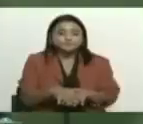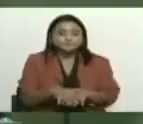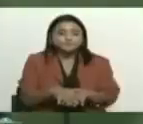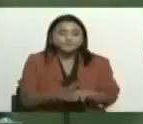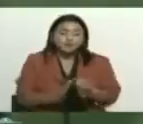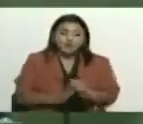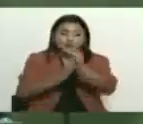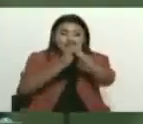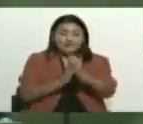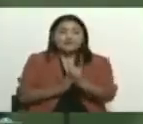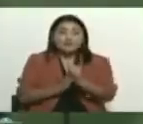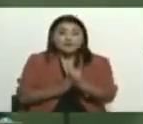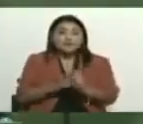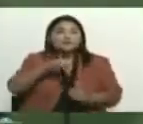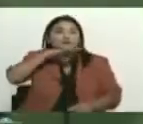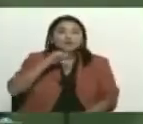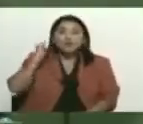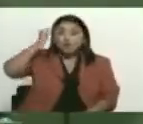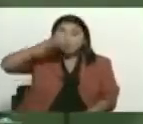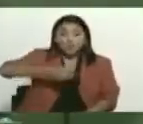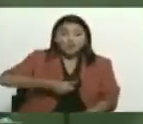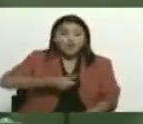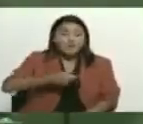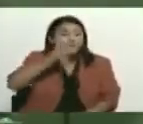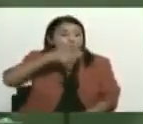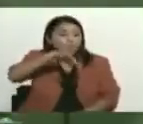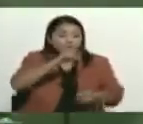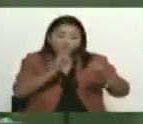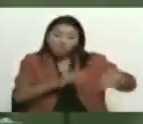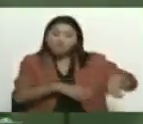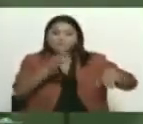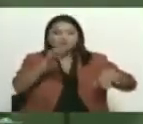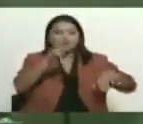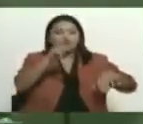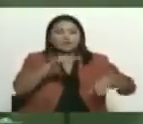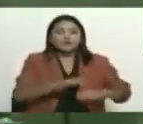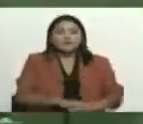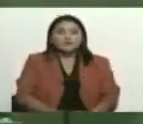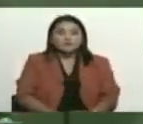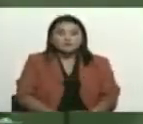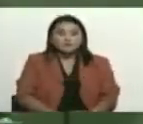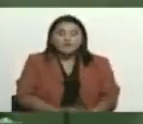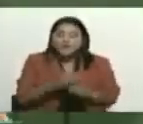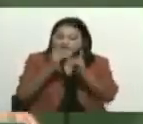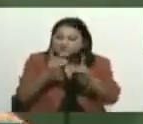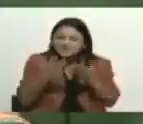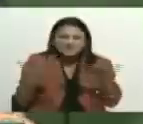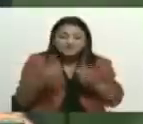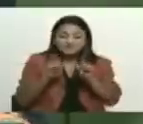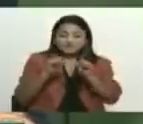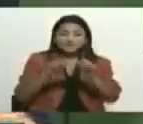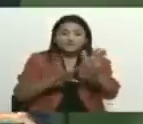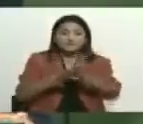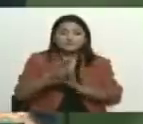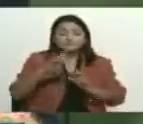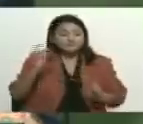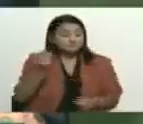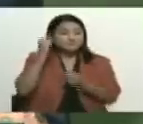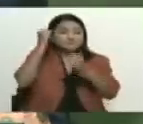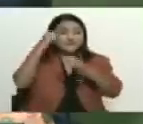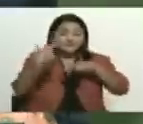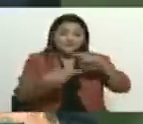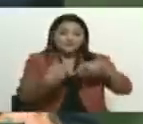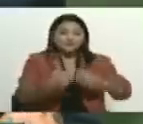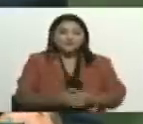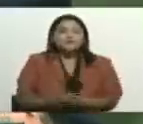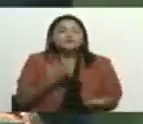y la permanente voluntad de un pueblo que no se rinde ni se rendirá jamás y que está decidido a seguir venciendo en